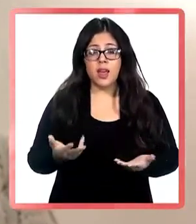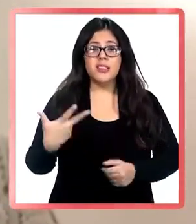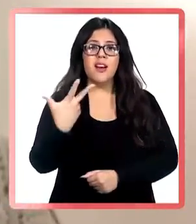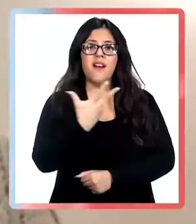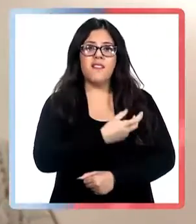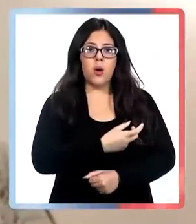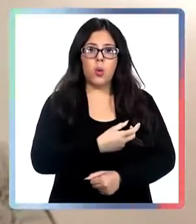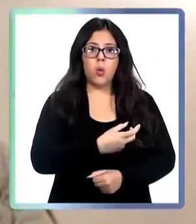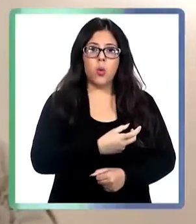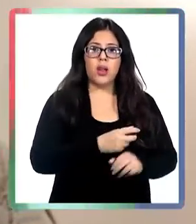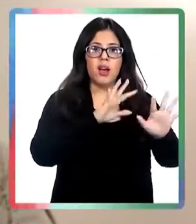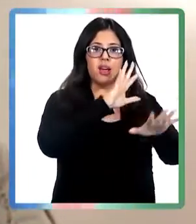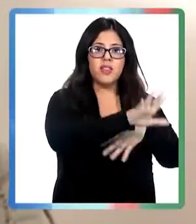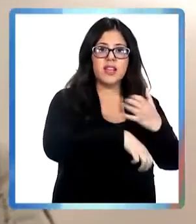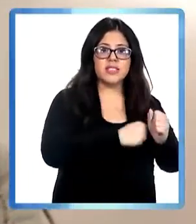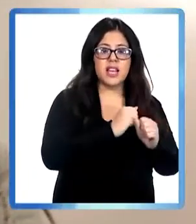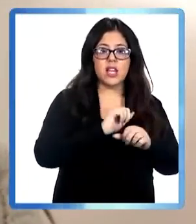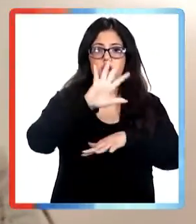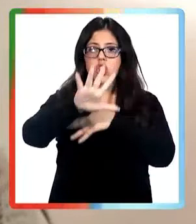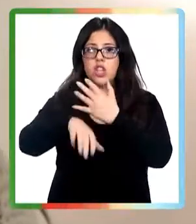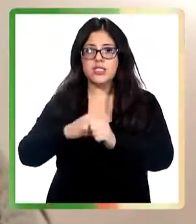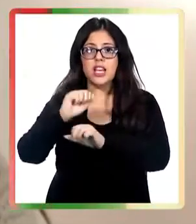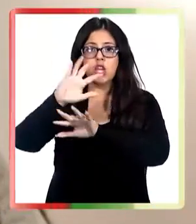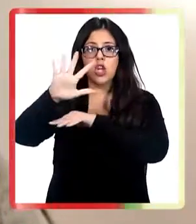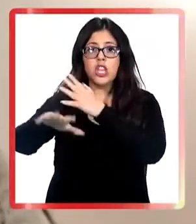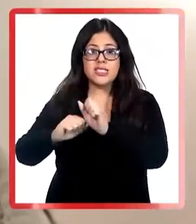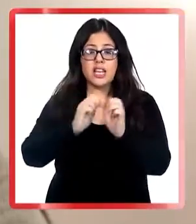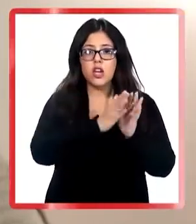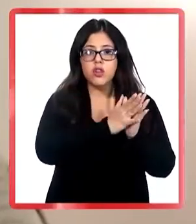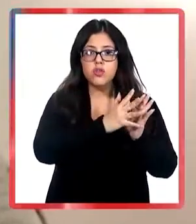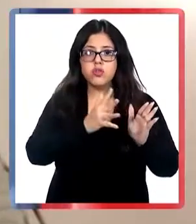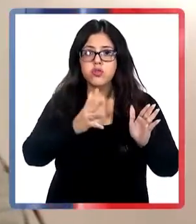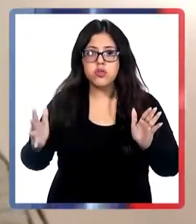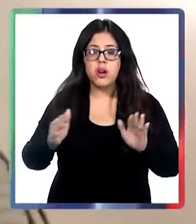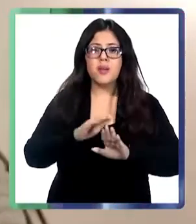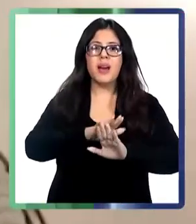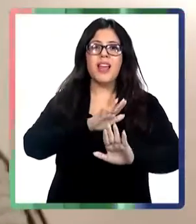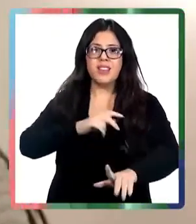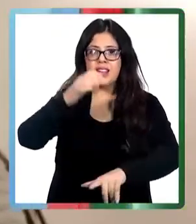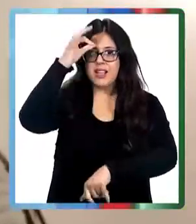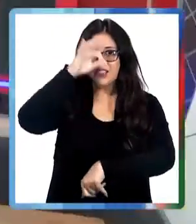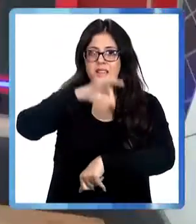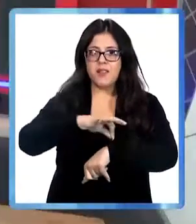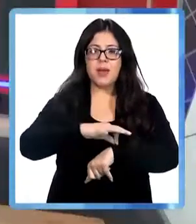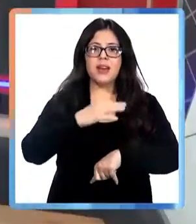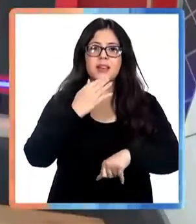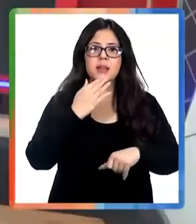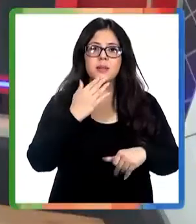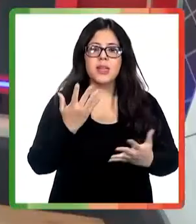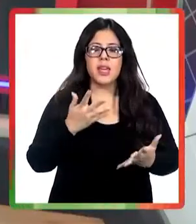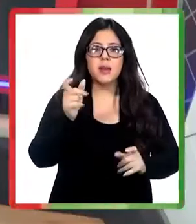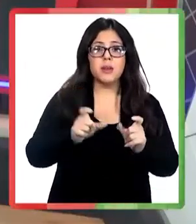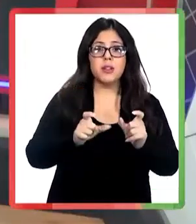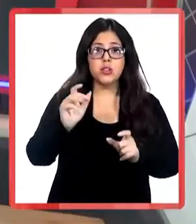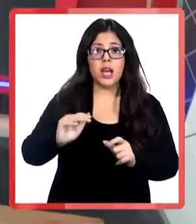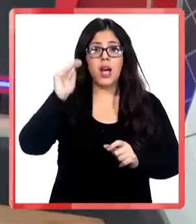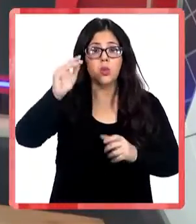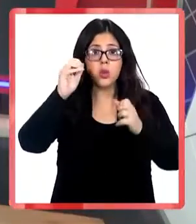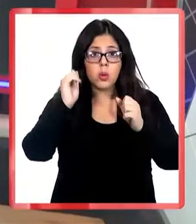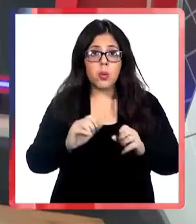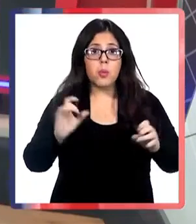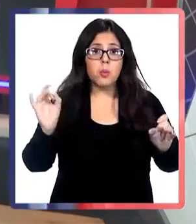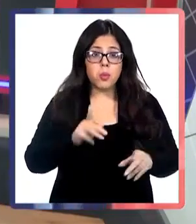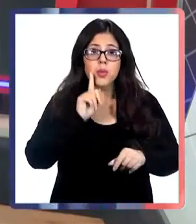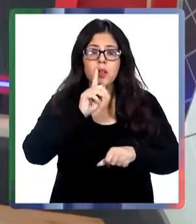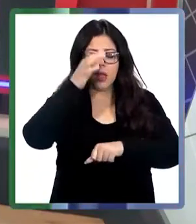la vacuna cada 10 años a lo largo de nuestras vidas para evitar hacernos portadores, y además de que los adultos podemos tener alguno